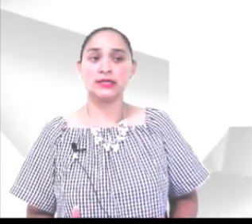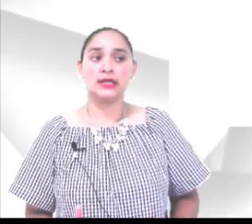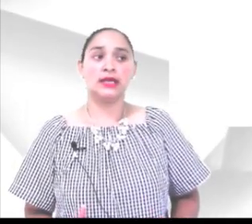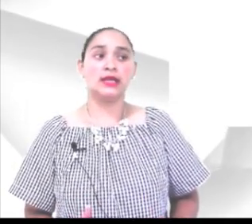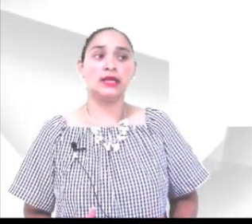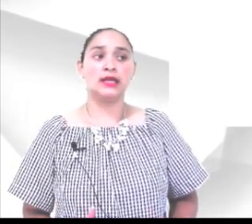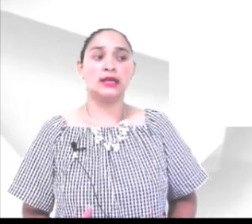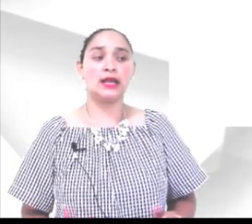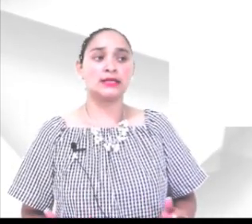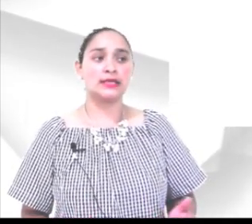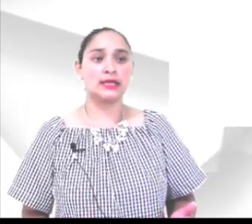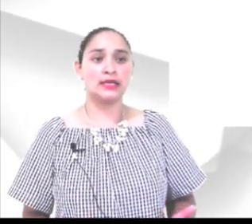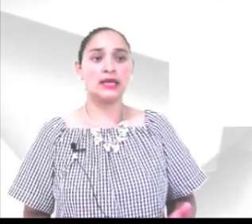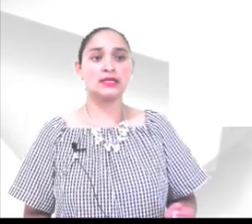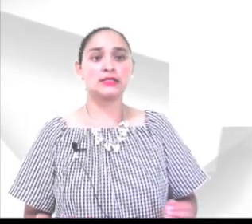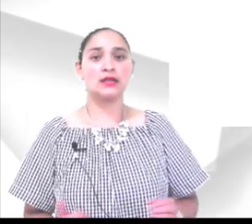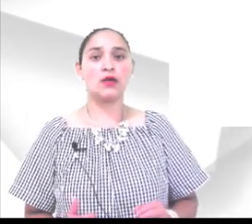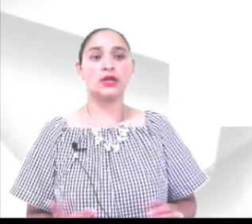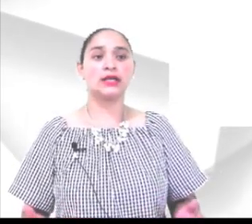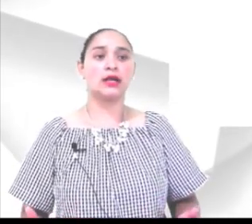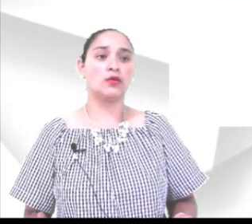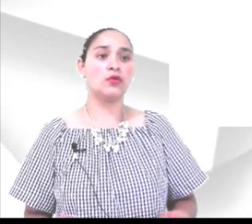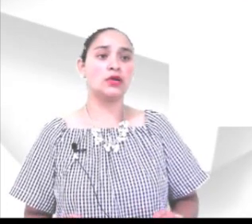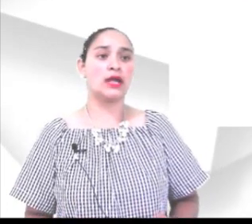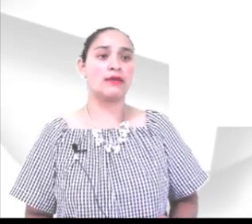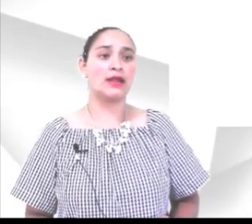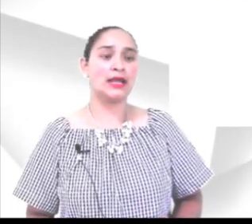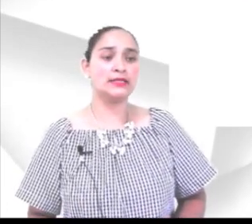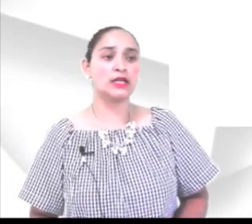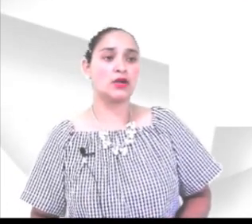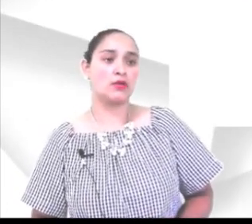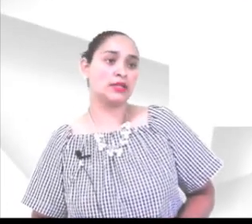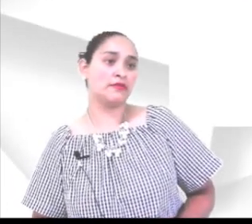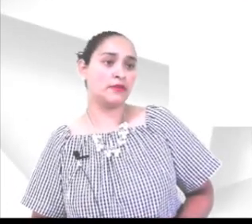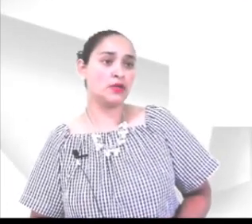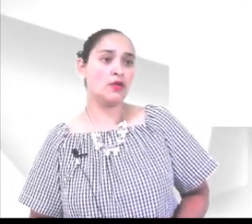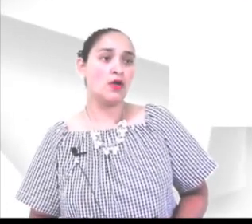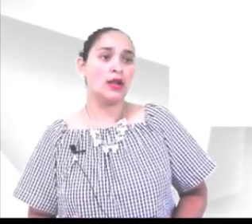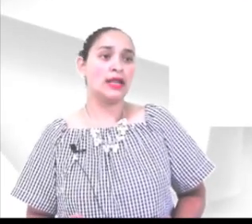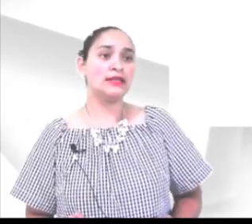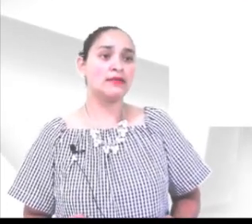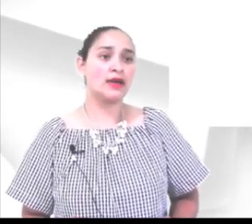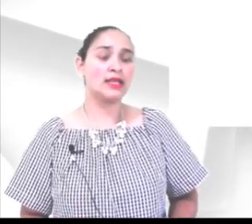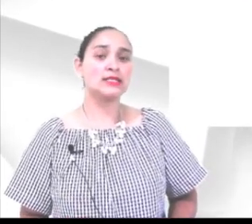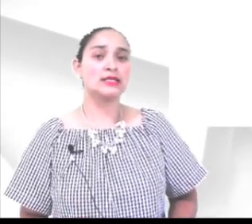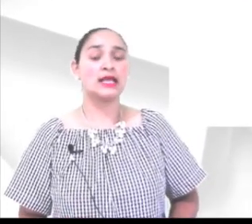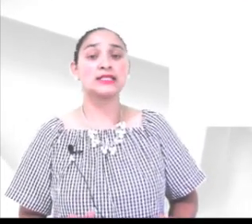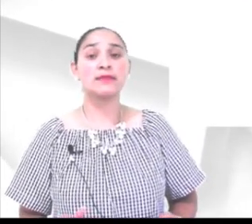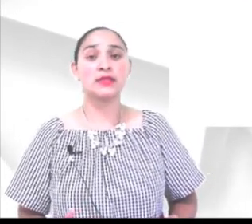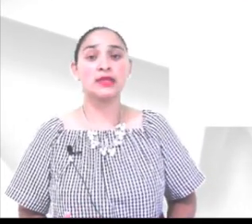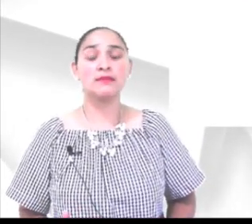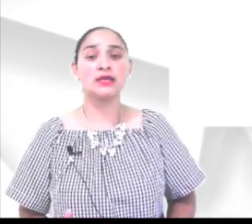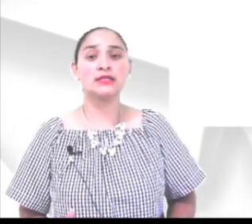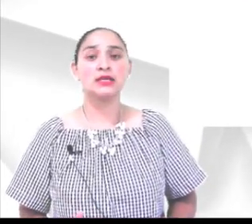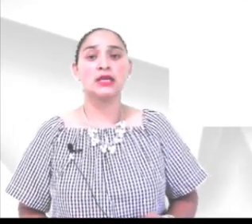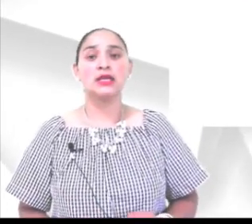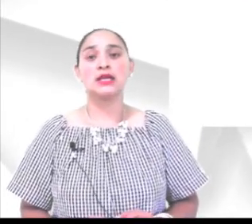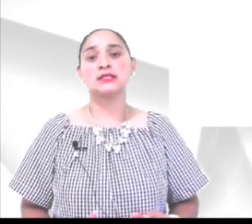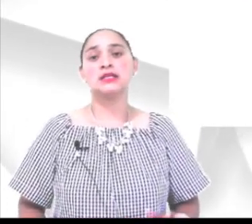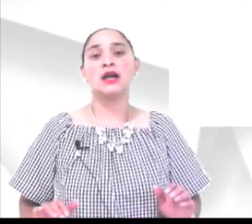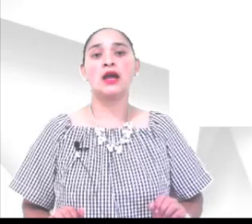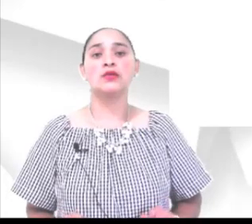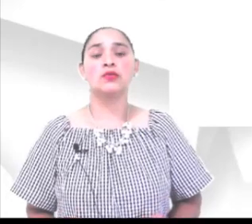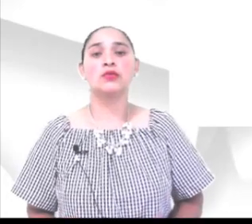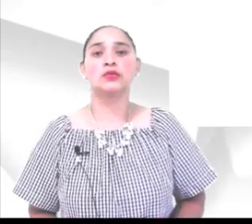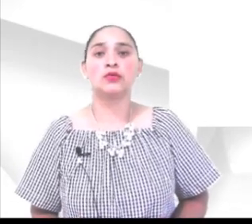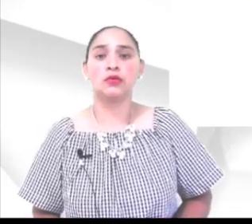arcoíris, las sequías, las olas de calor, las avalanchas, las olas de frío, las nevadas, las epidemias, y